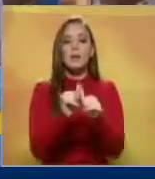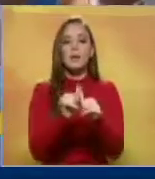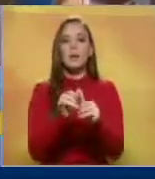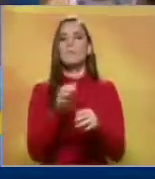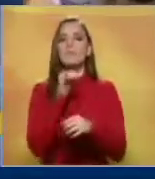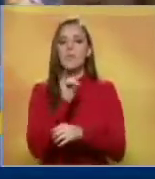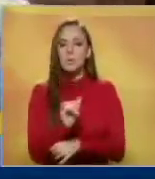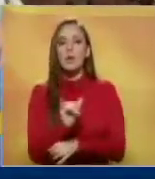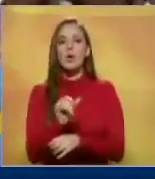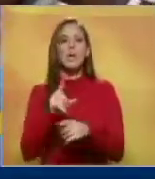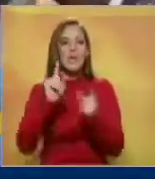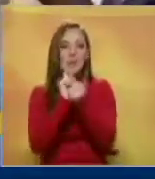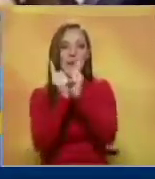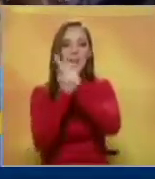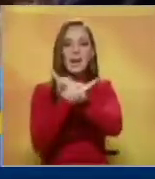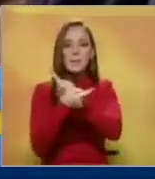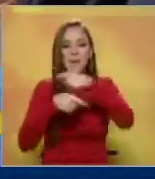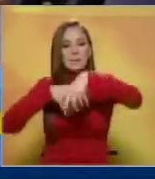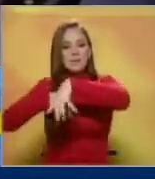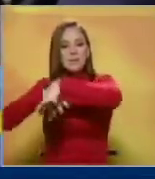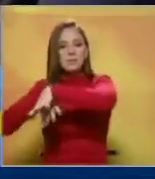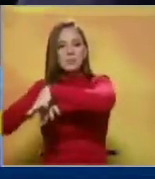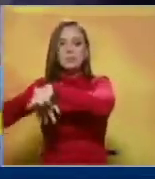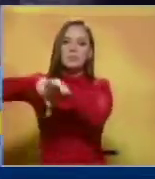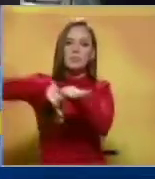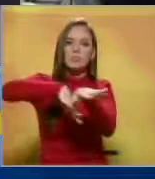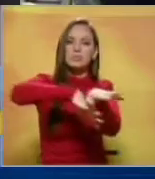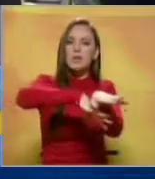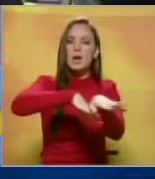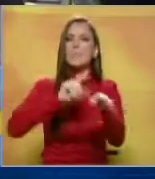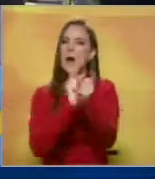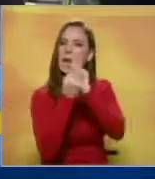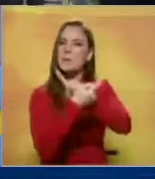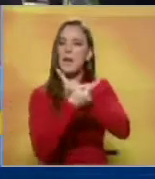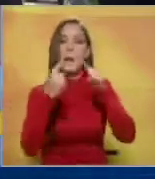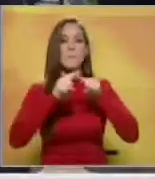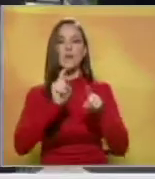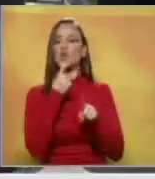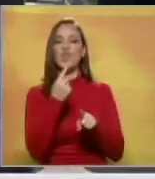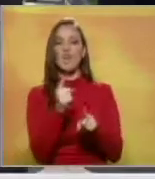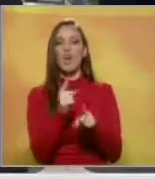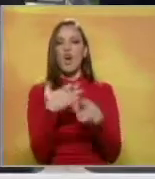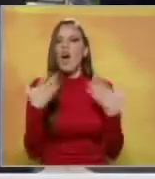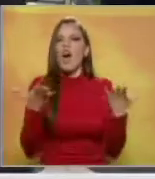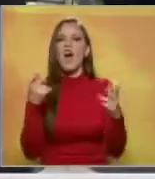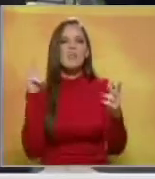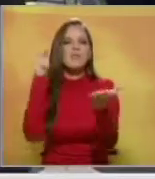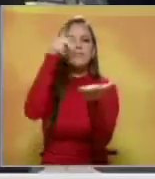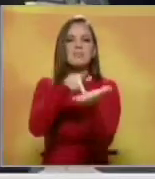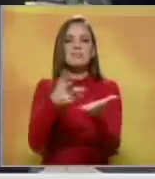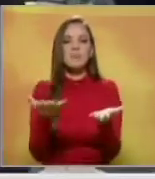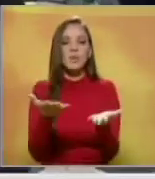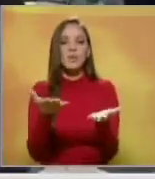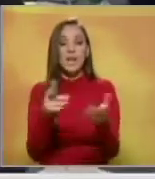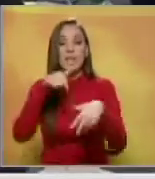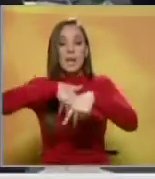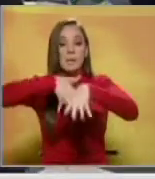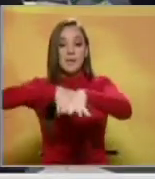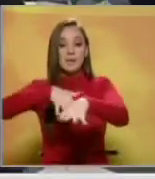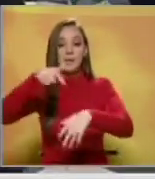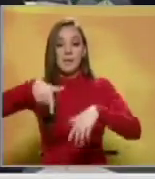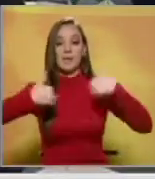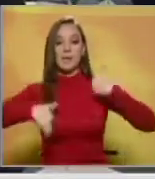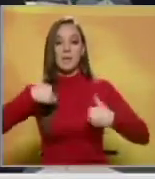ruta de la movilización sin embargo pues no ha anunciado todavía cuál va a ser el destino final de esta marcha convocada para este miércoles